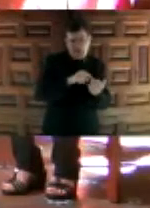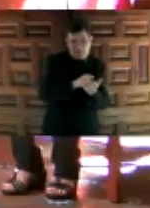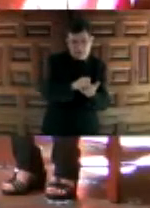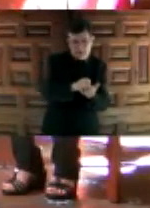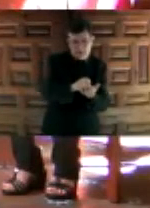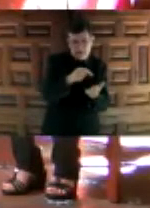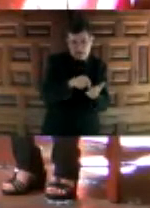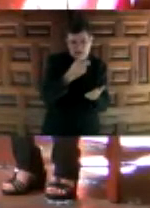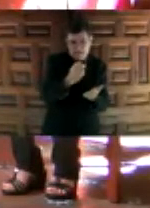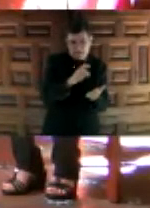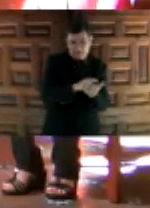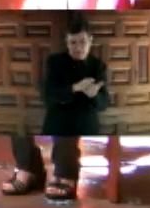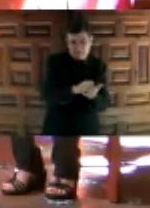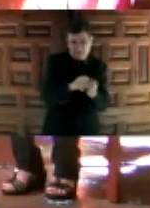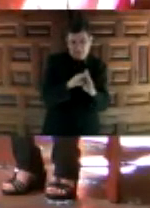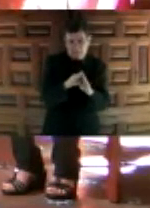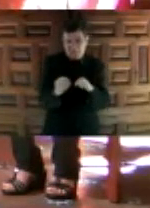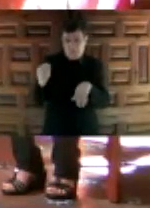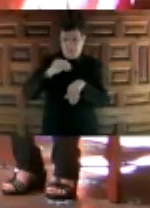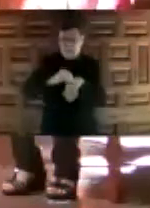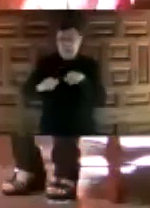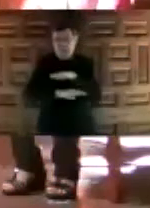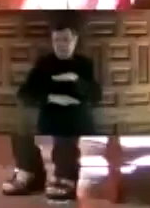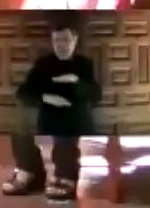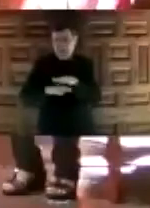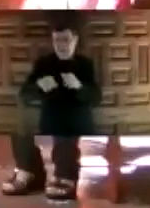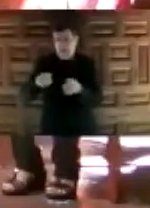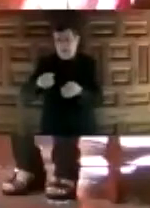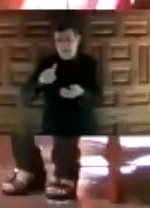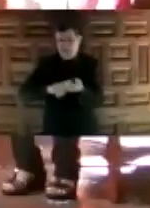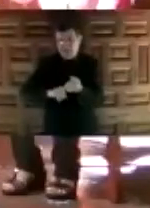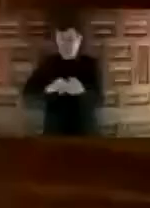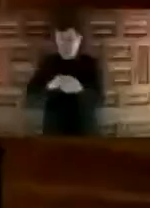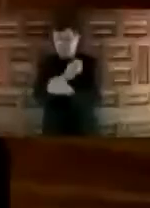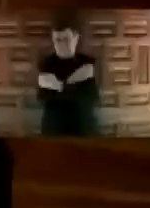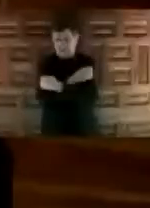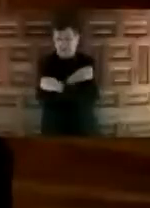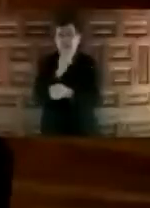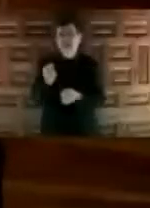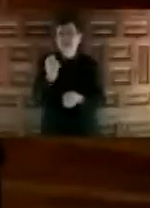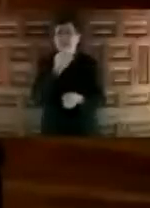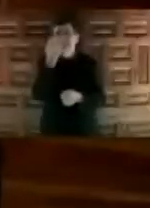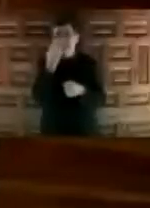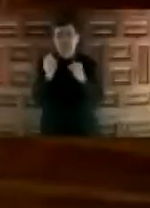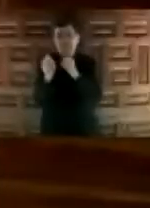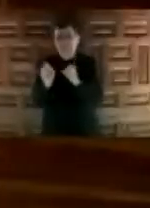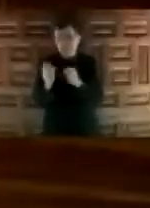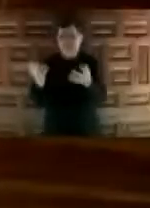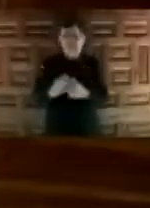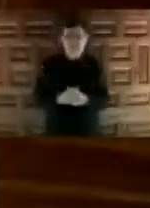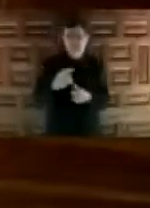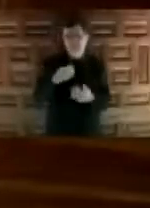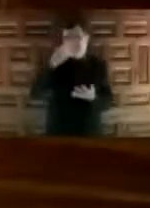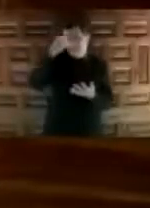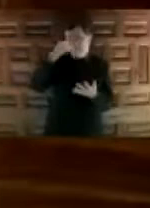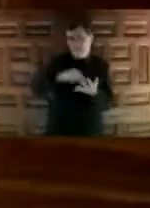derecho y llegar al aterrizaje en la unidad básica del sistema educativo, que sería la escuela, el aula. Creo